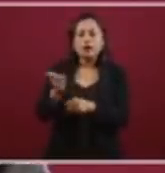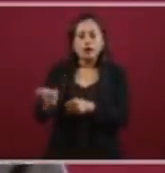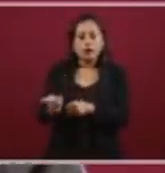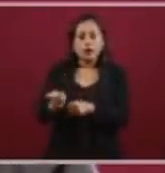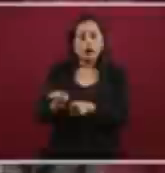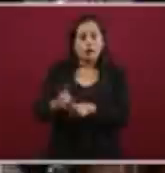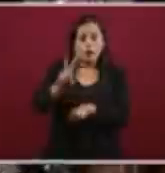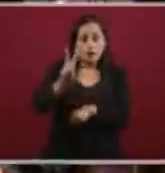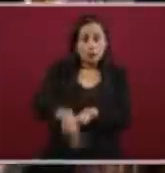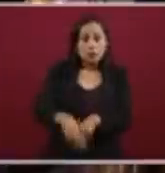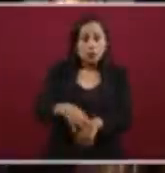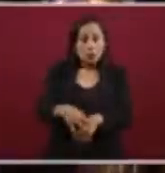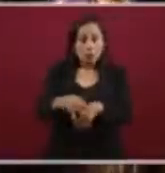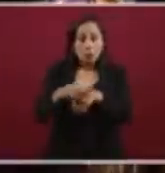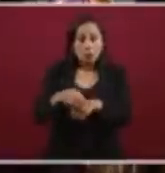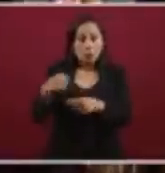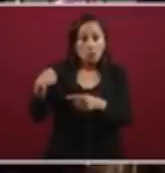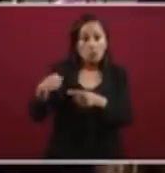histórica